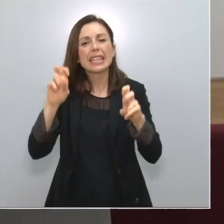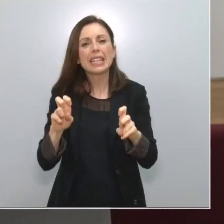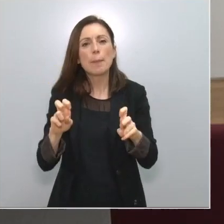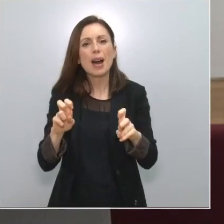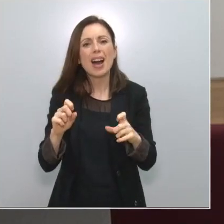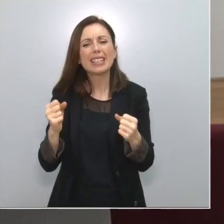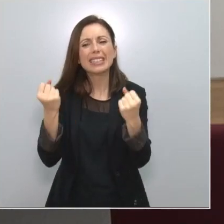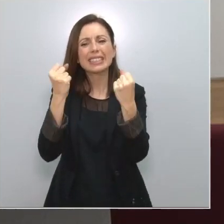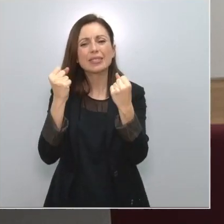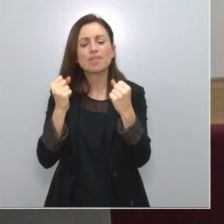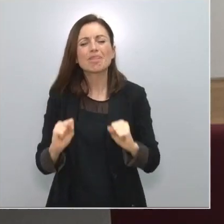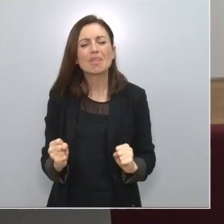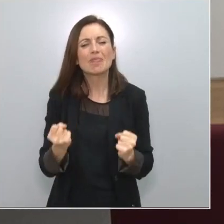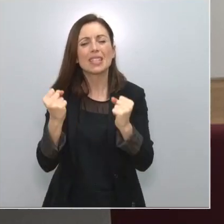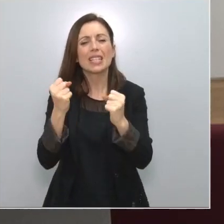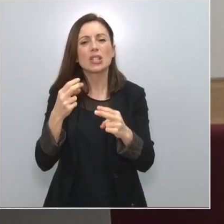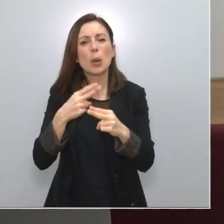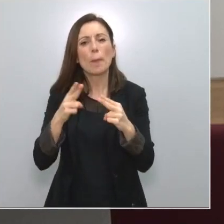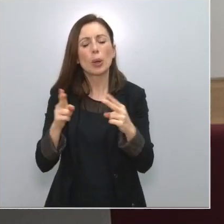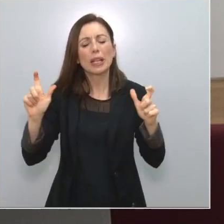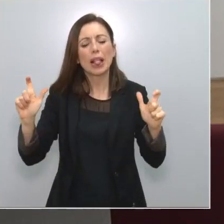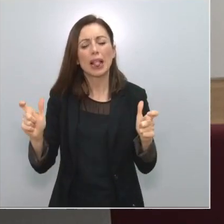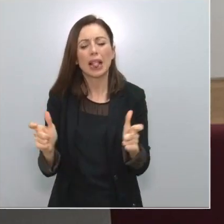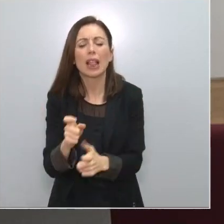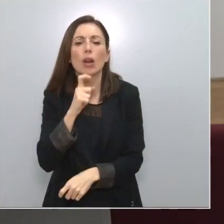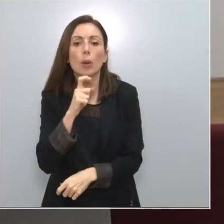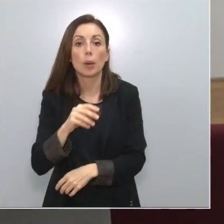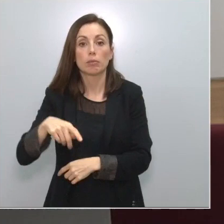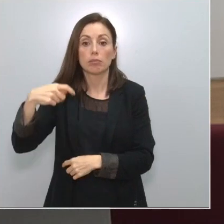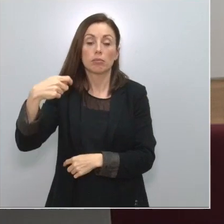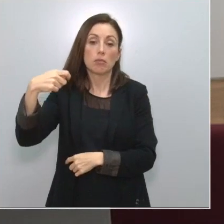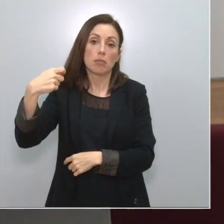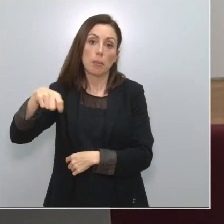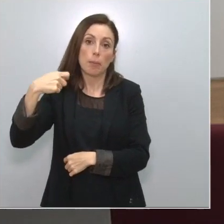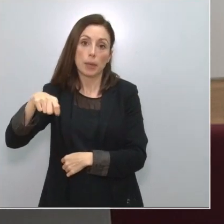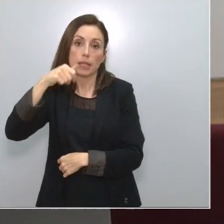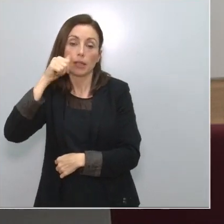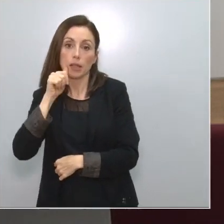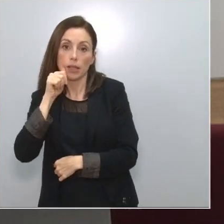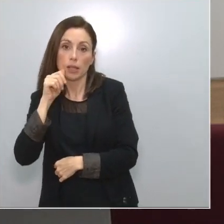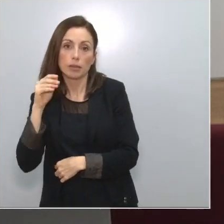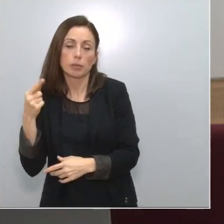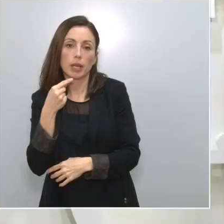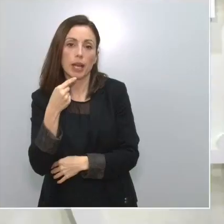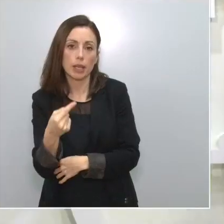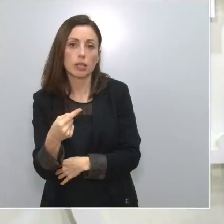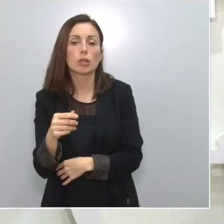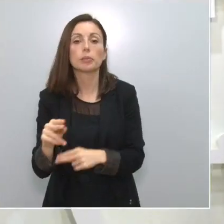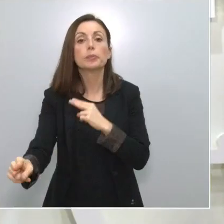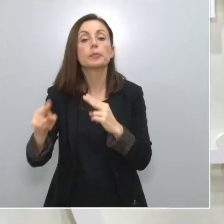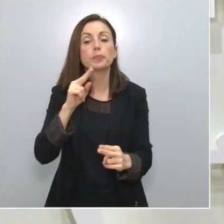política, que es una petición expresa que hoy ha hecho el presidente del Gobierno, Pedro Sánchez, a todas las fuerzas políticas. Sí,